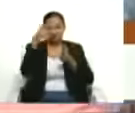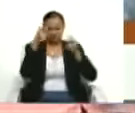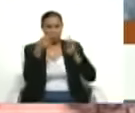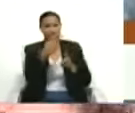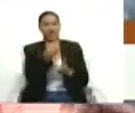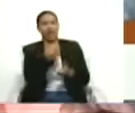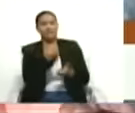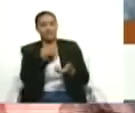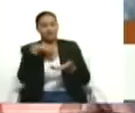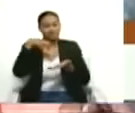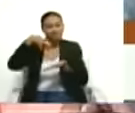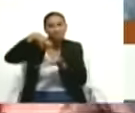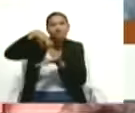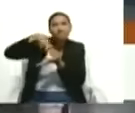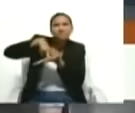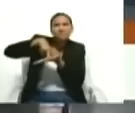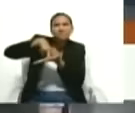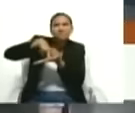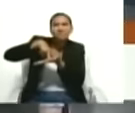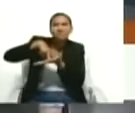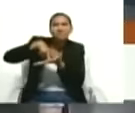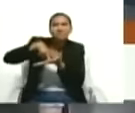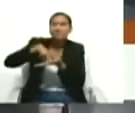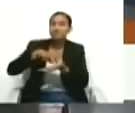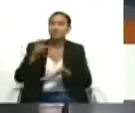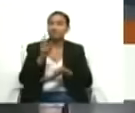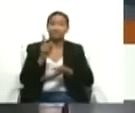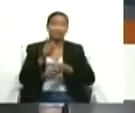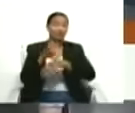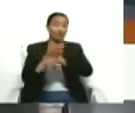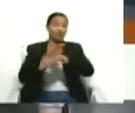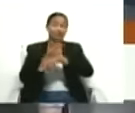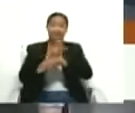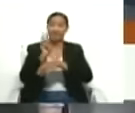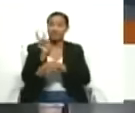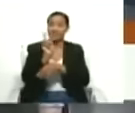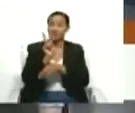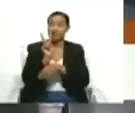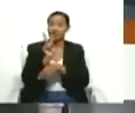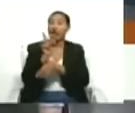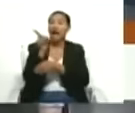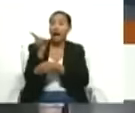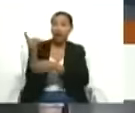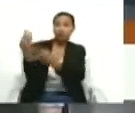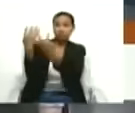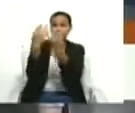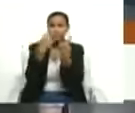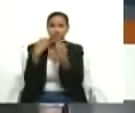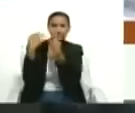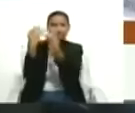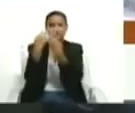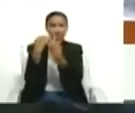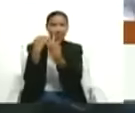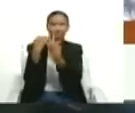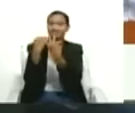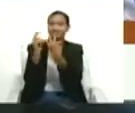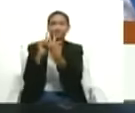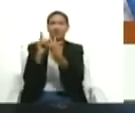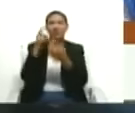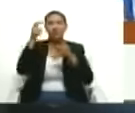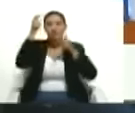que traicionara al pueblo de Venezuela y gobernara para ellos y sus dueños, sus amos del norte.